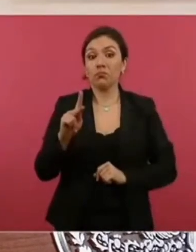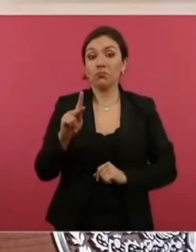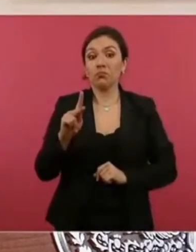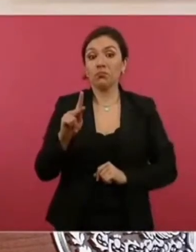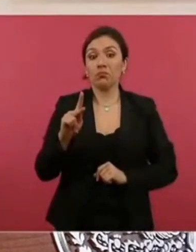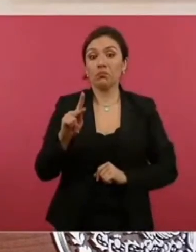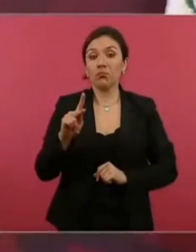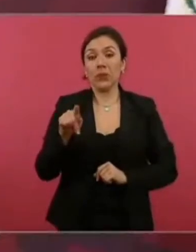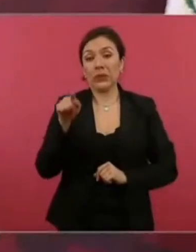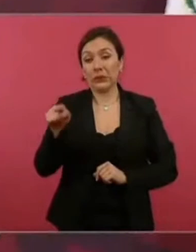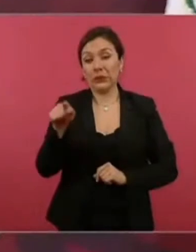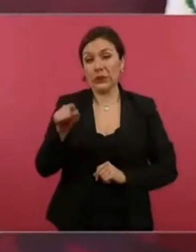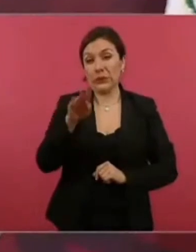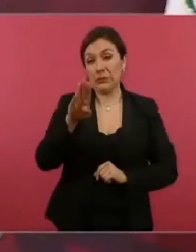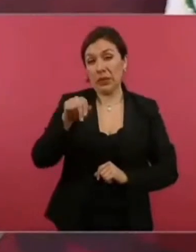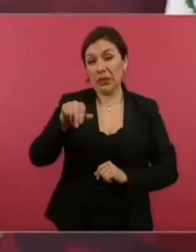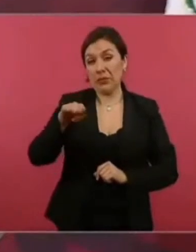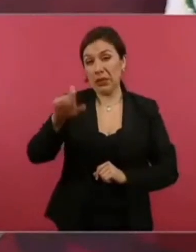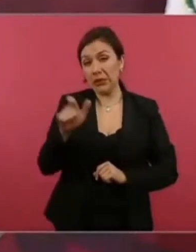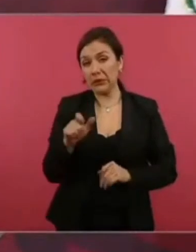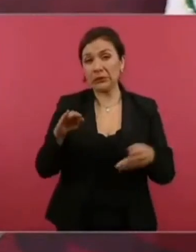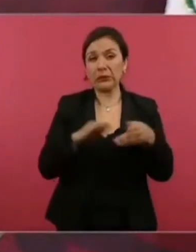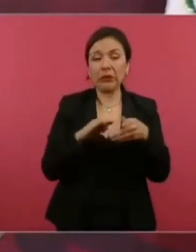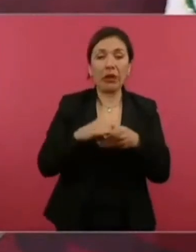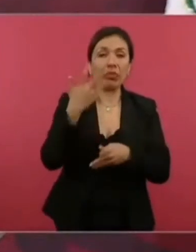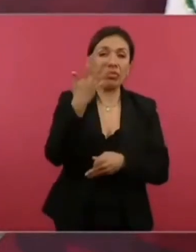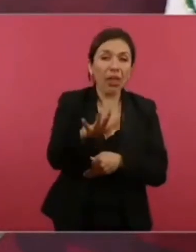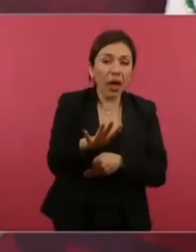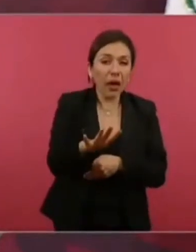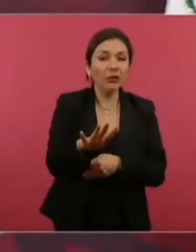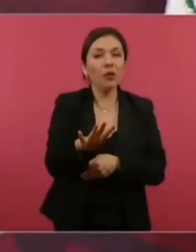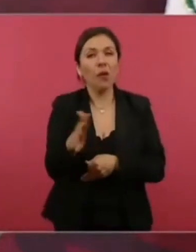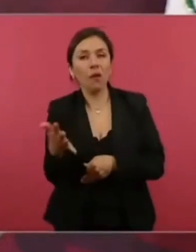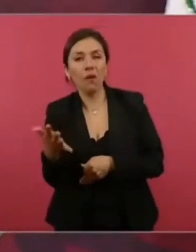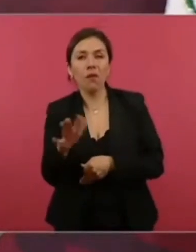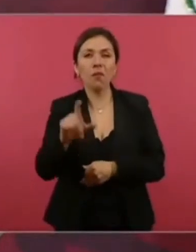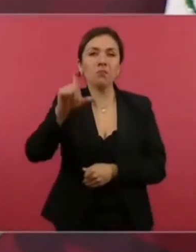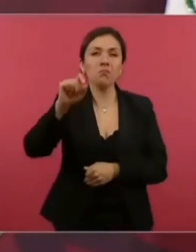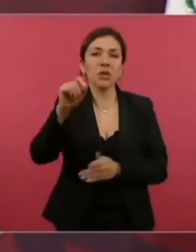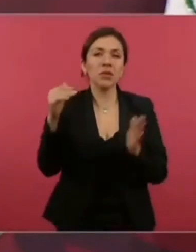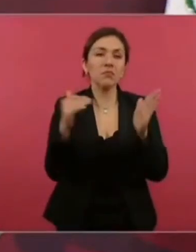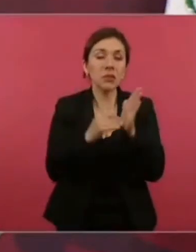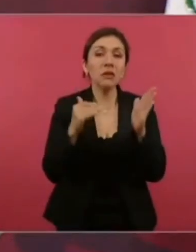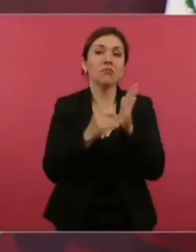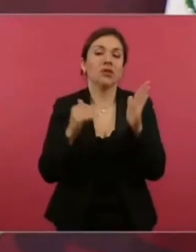10 o 20 mil millones de pesos de utilidad.